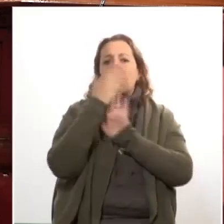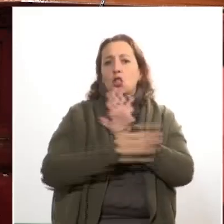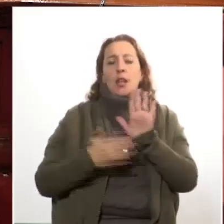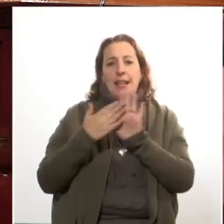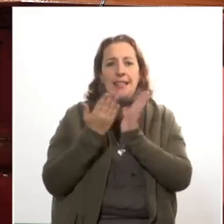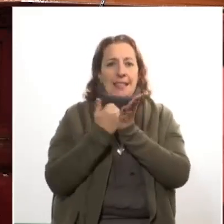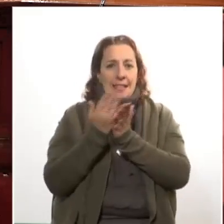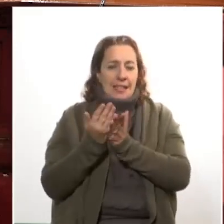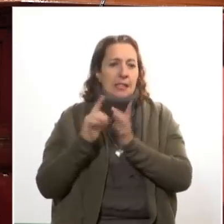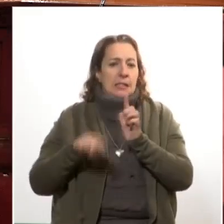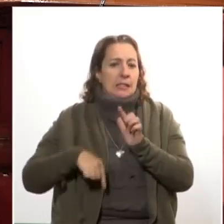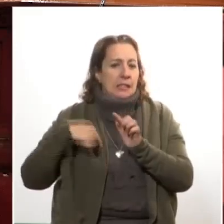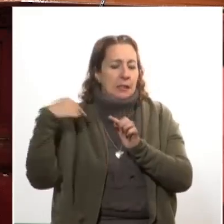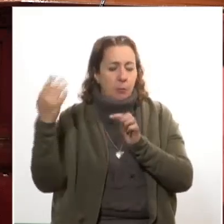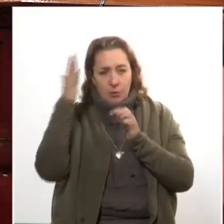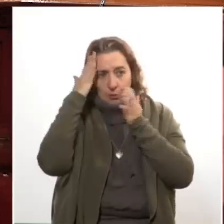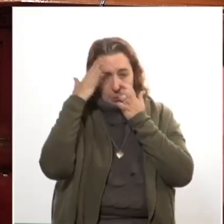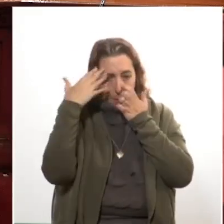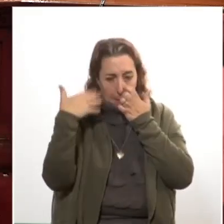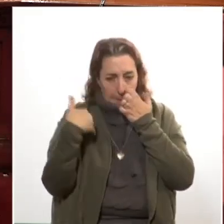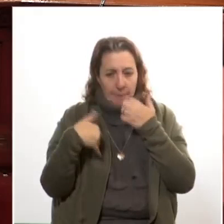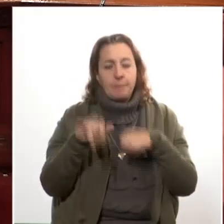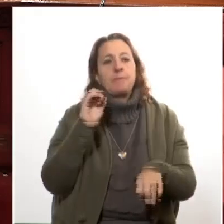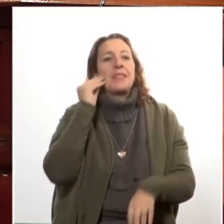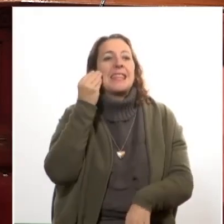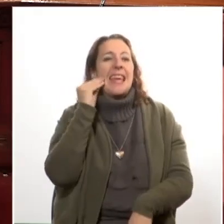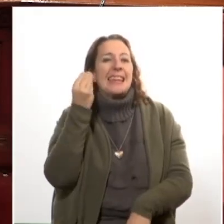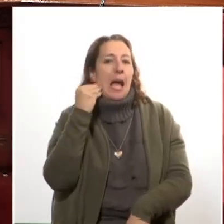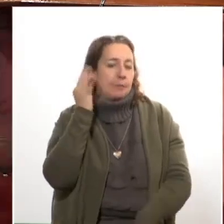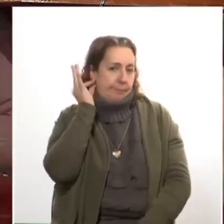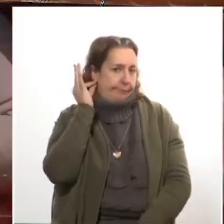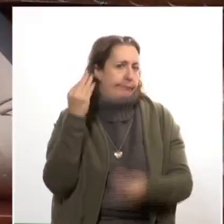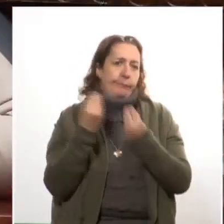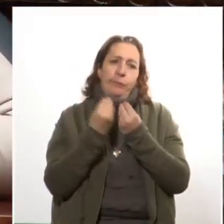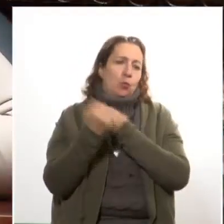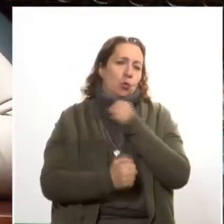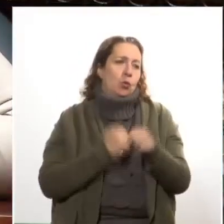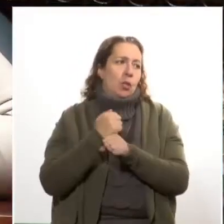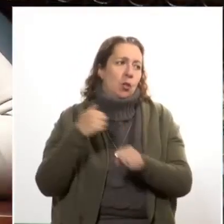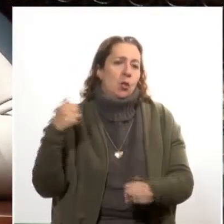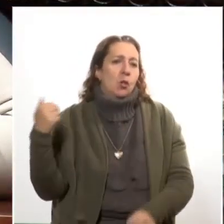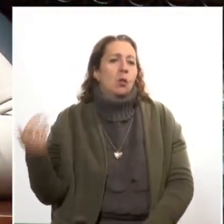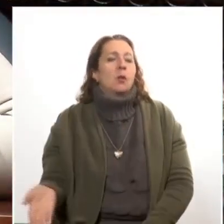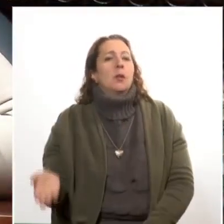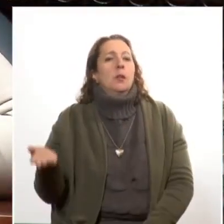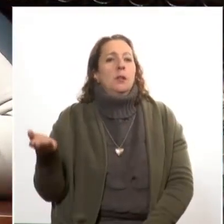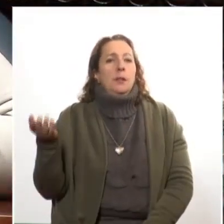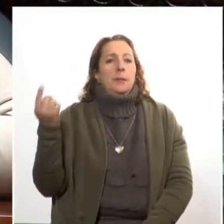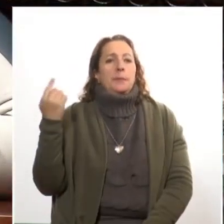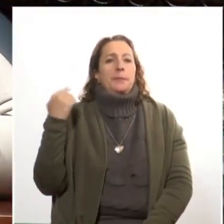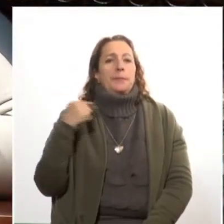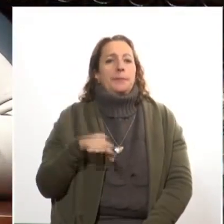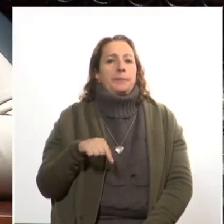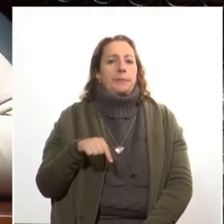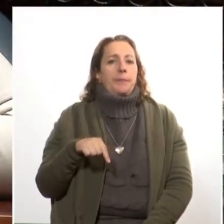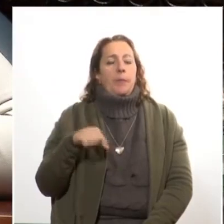Recién supo de su nieta muchos años después. Montevideo también la cuenta entre sus ciudadanas ilustres. Durante